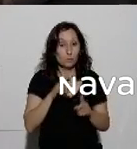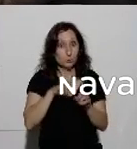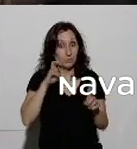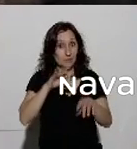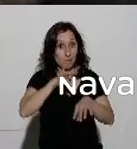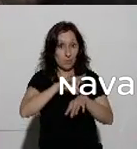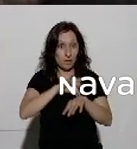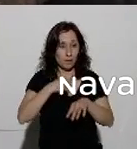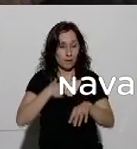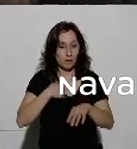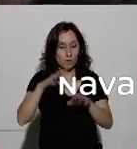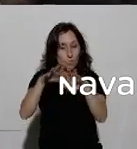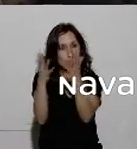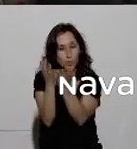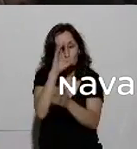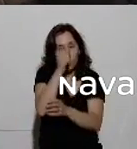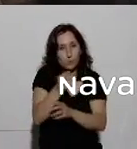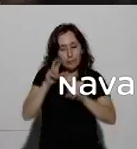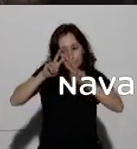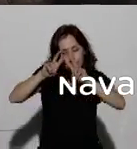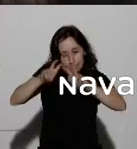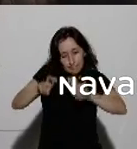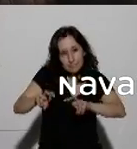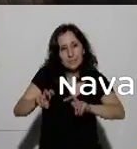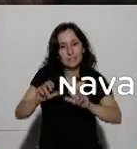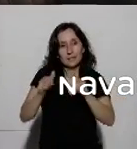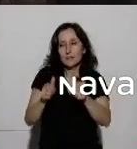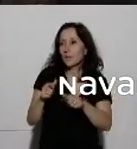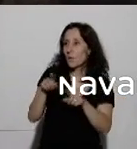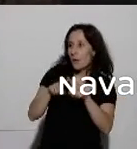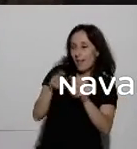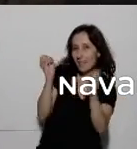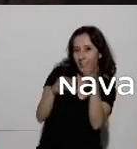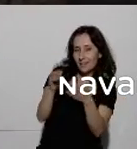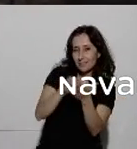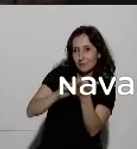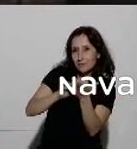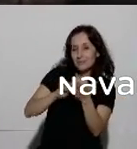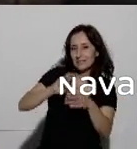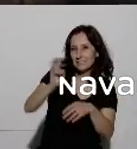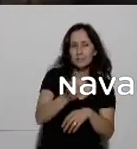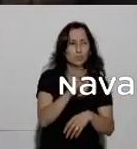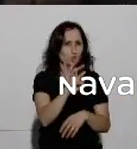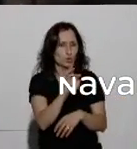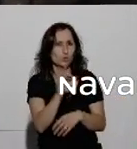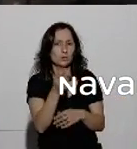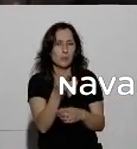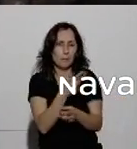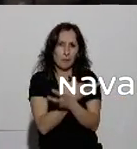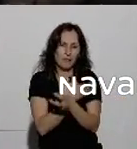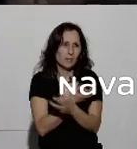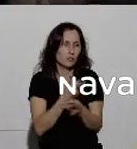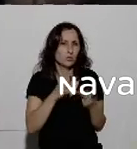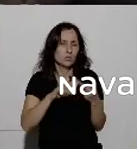entrar en el mundillo de las brujas y eso es lo que me he De dedicado. todas las pócimas que ellas hacían, ¿no? Sí, sí, pócimas y venenos